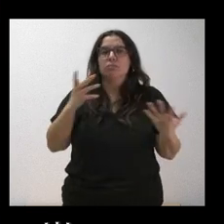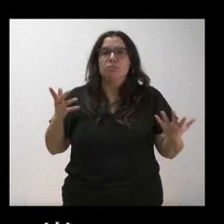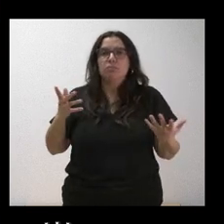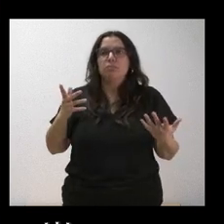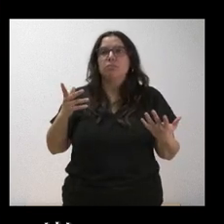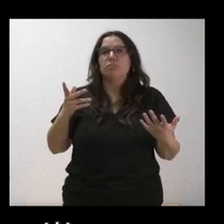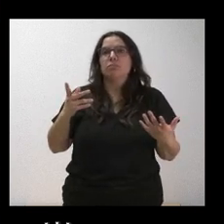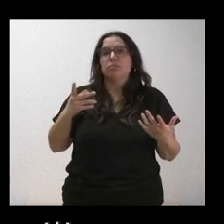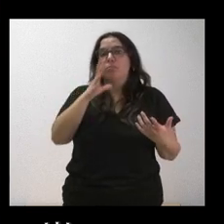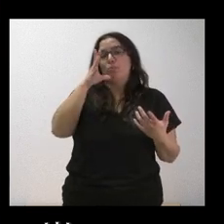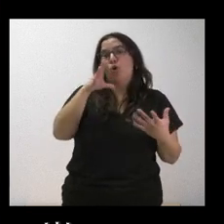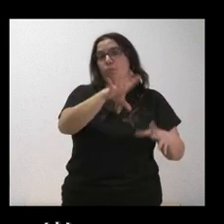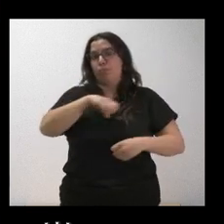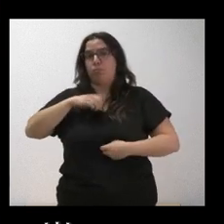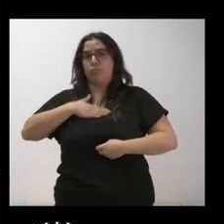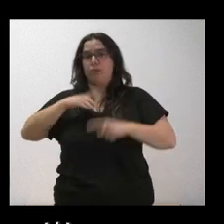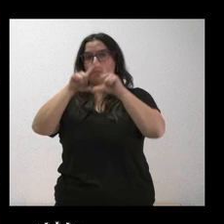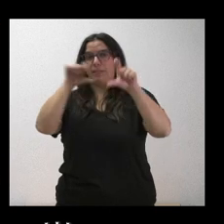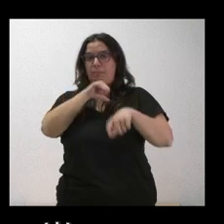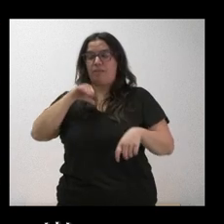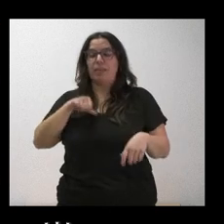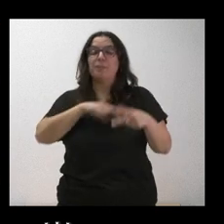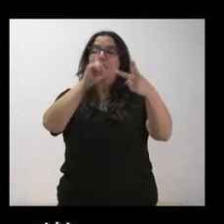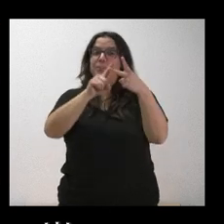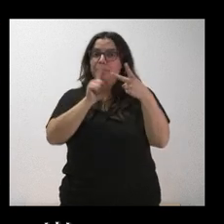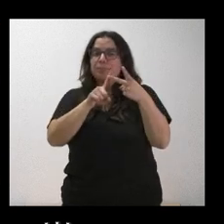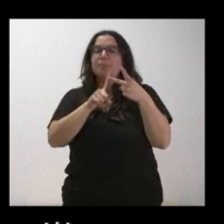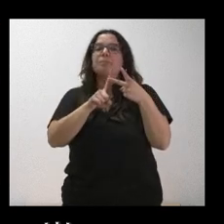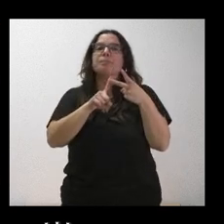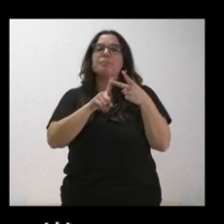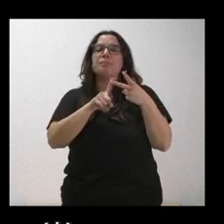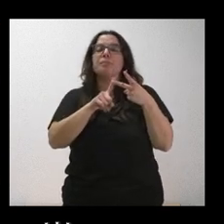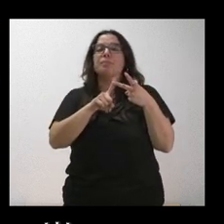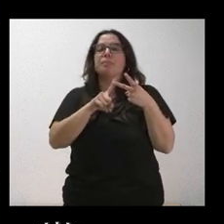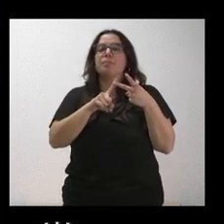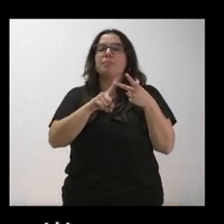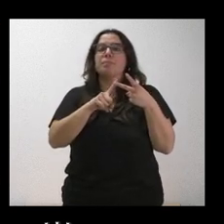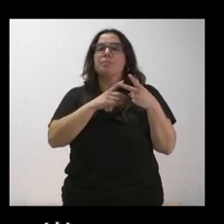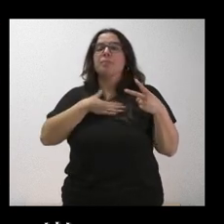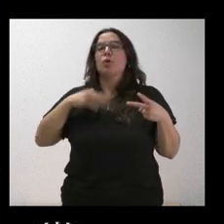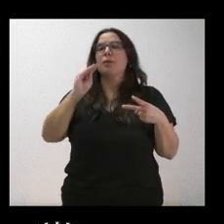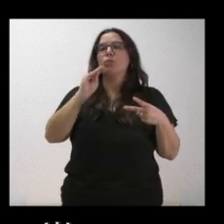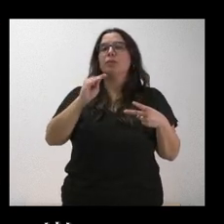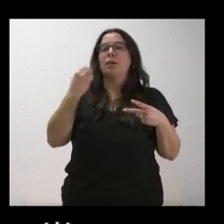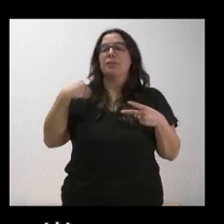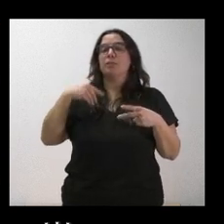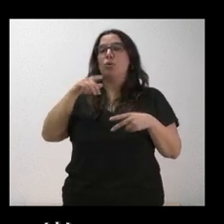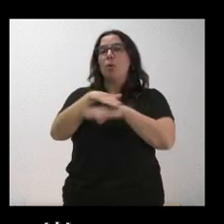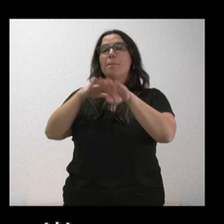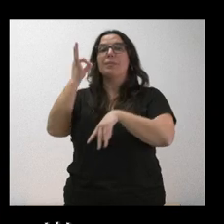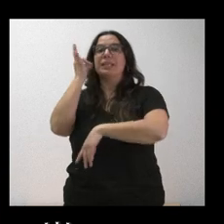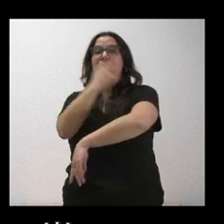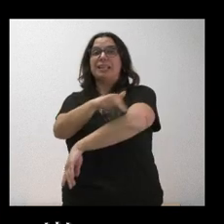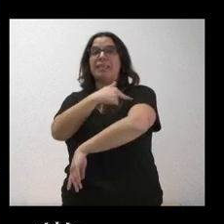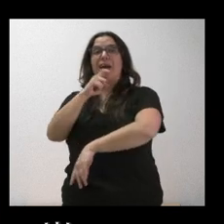empresa privada y en segunda en segundo lugar quería preguntarle por el anuncio que ha hecho la ministra de sanidad mrica